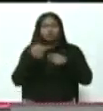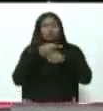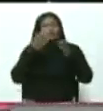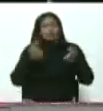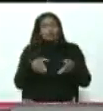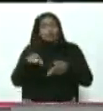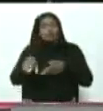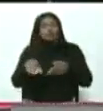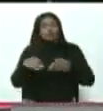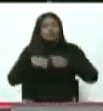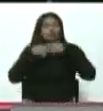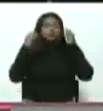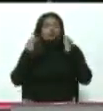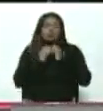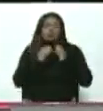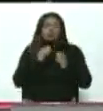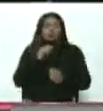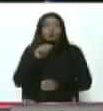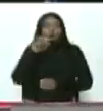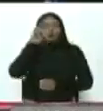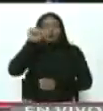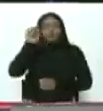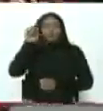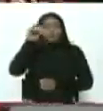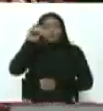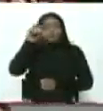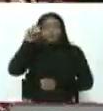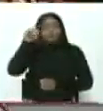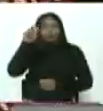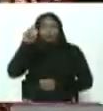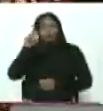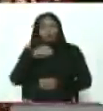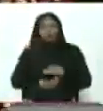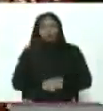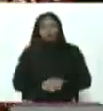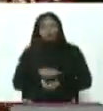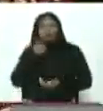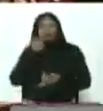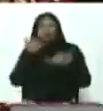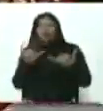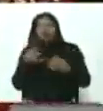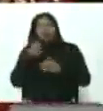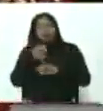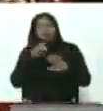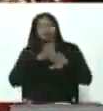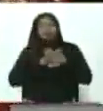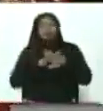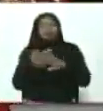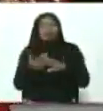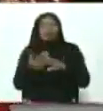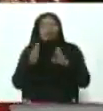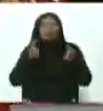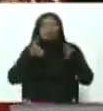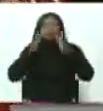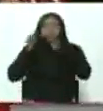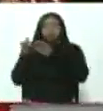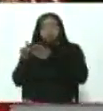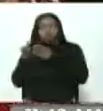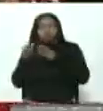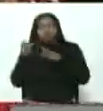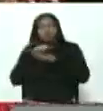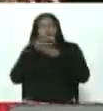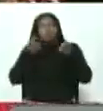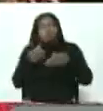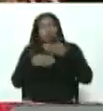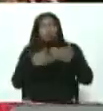del estado de Anzoátegui, Luis José Marcano. Y digo esto por las estructuras de gobierno.